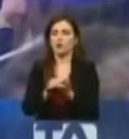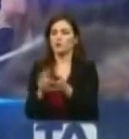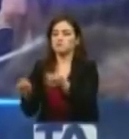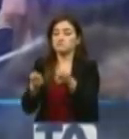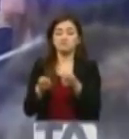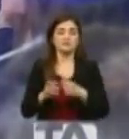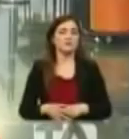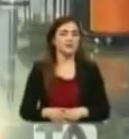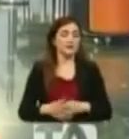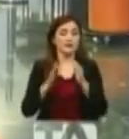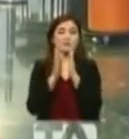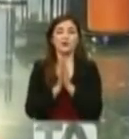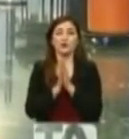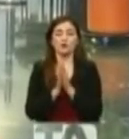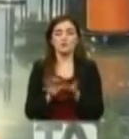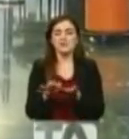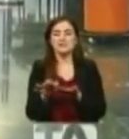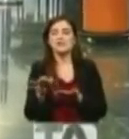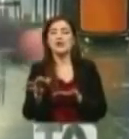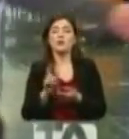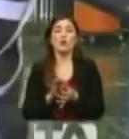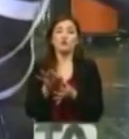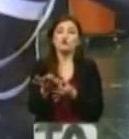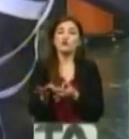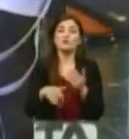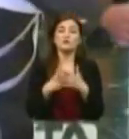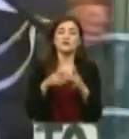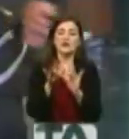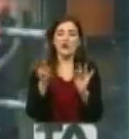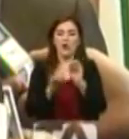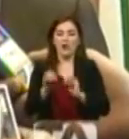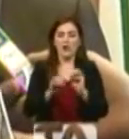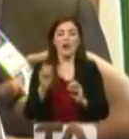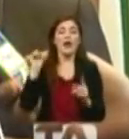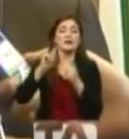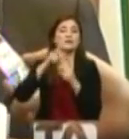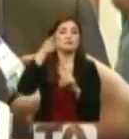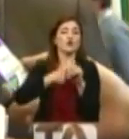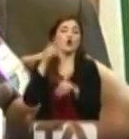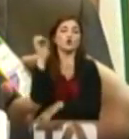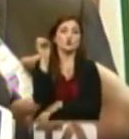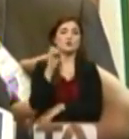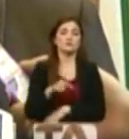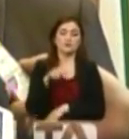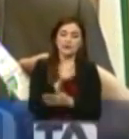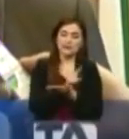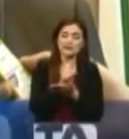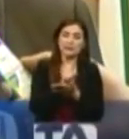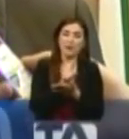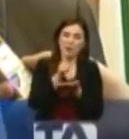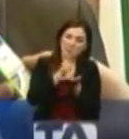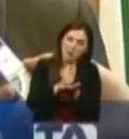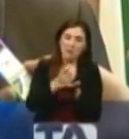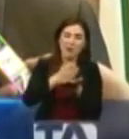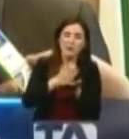Y es por eso que se ha pedido una prórroga, es decir, tendrán listo el texto hasta octubre. Yo creo que a mediados de esta semana vamos a empezar